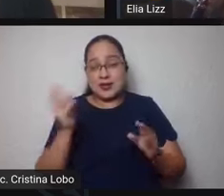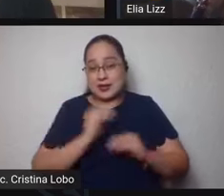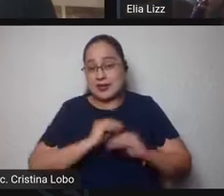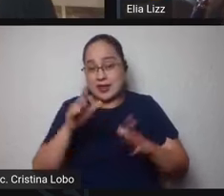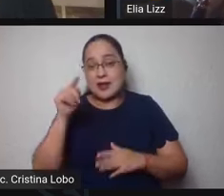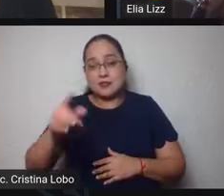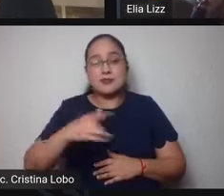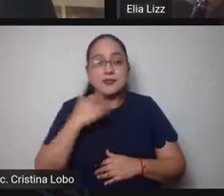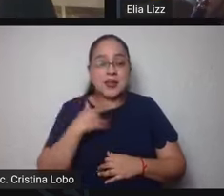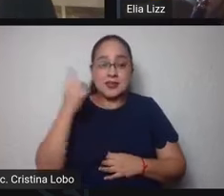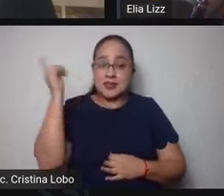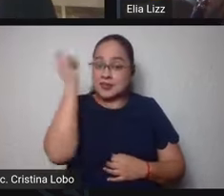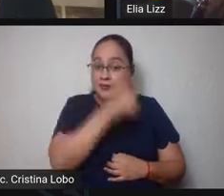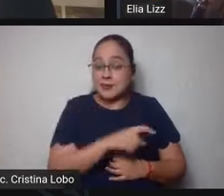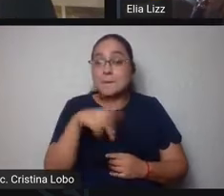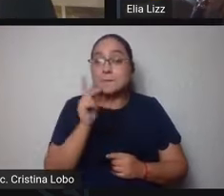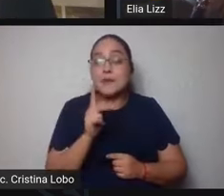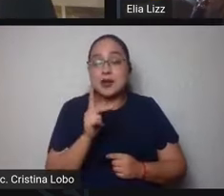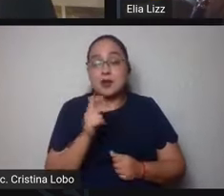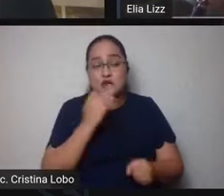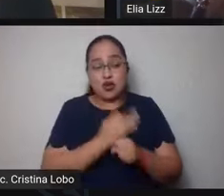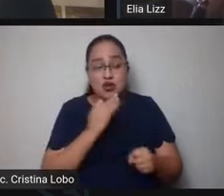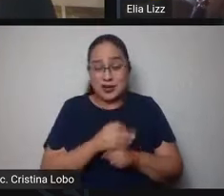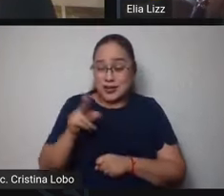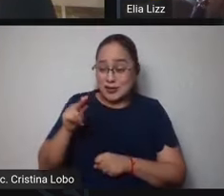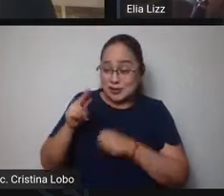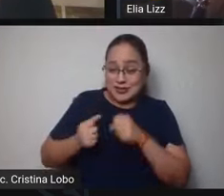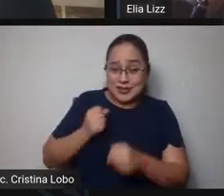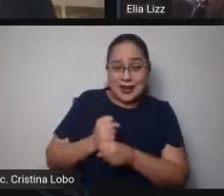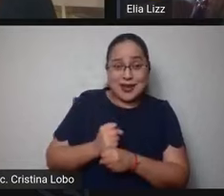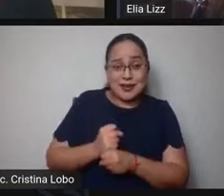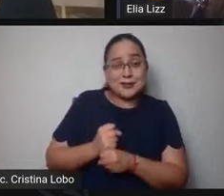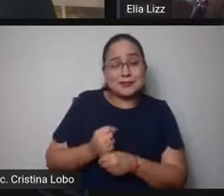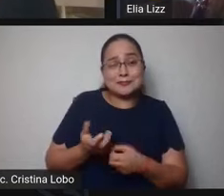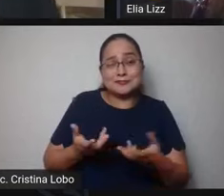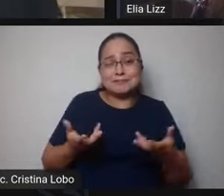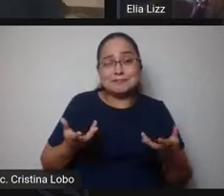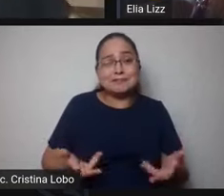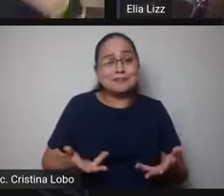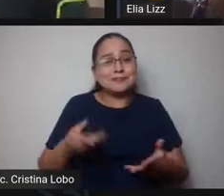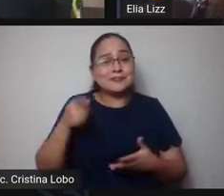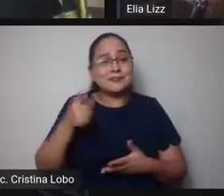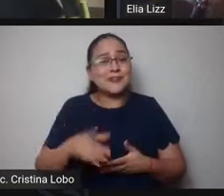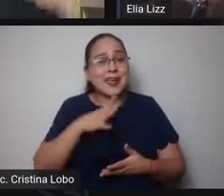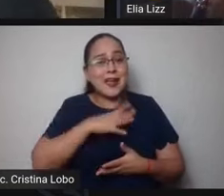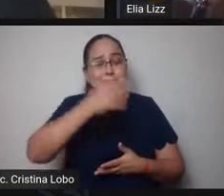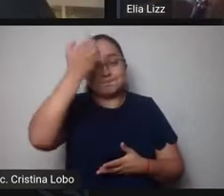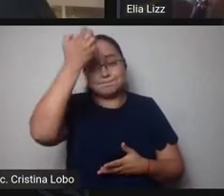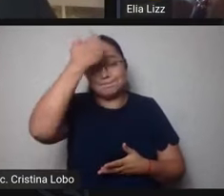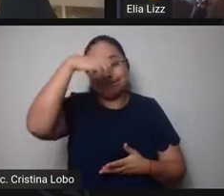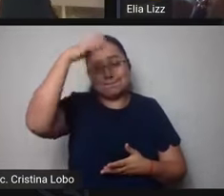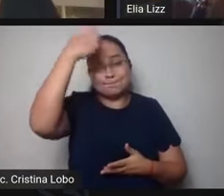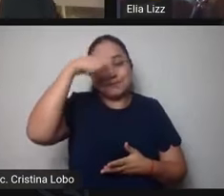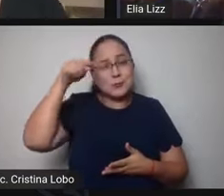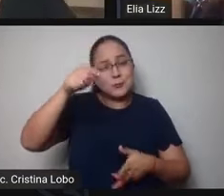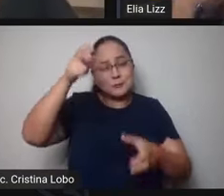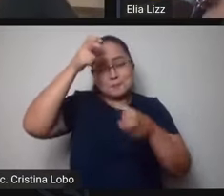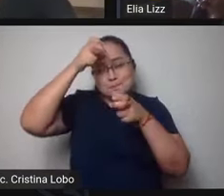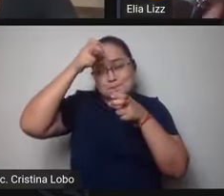trabajo, pero la verdad, a estas alturas del partido, con 80 años de edad, con toda la experiencia y la sabiduría que